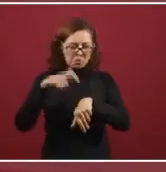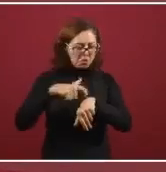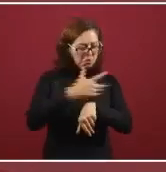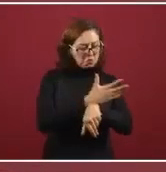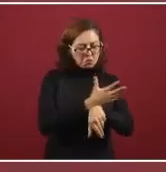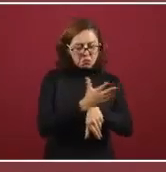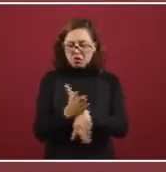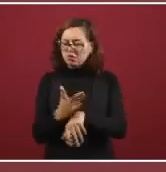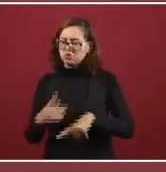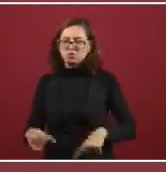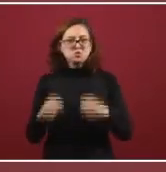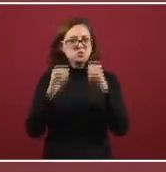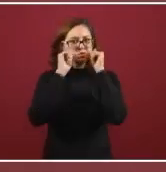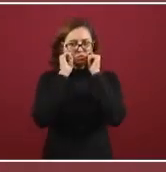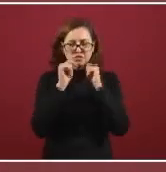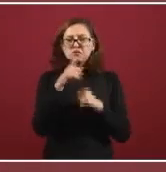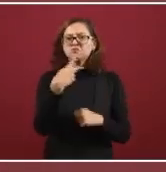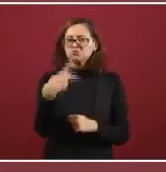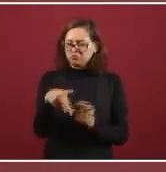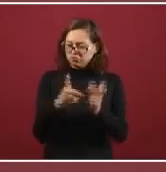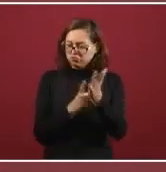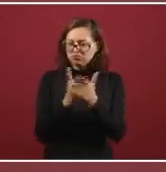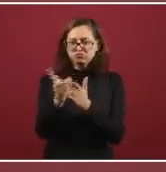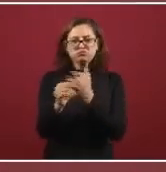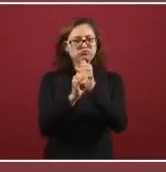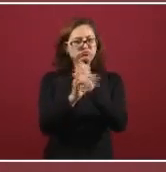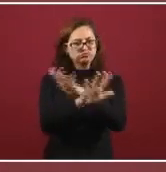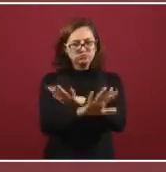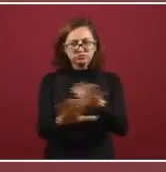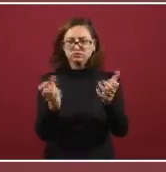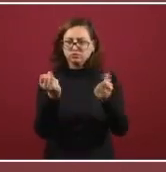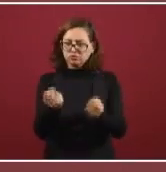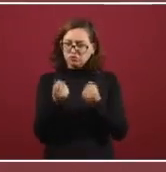por el derecho que tienen de